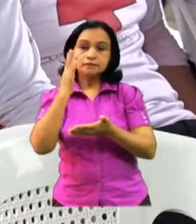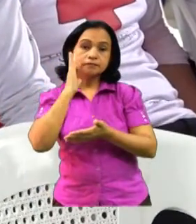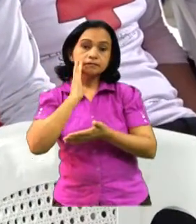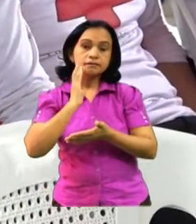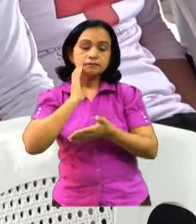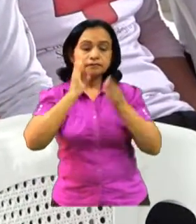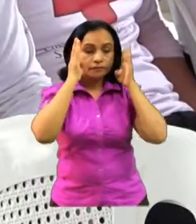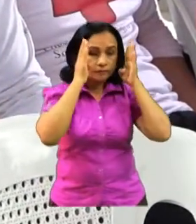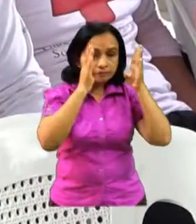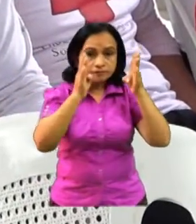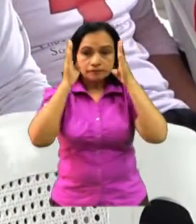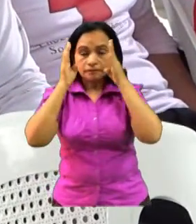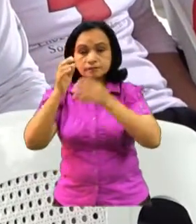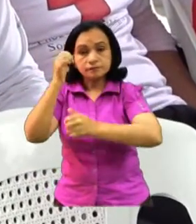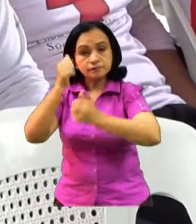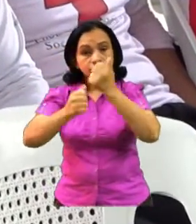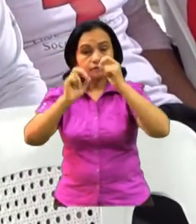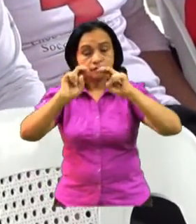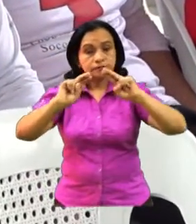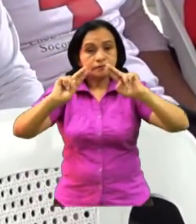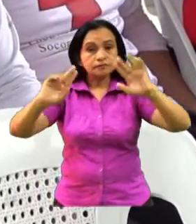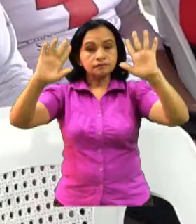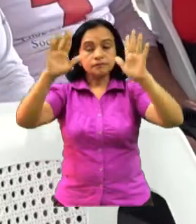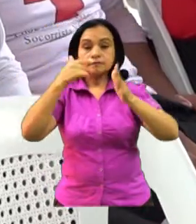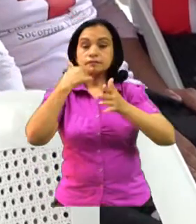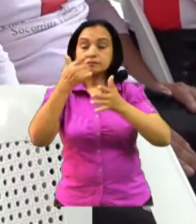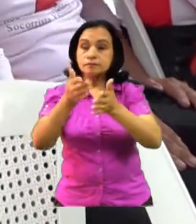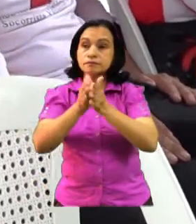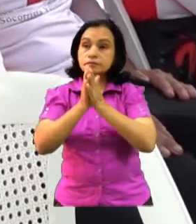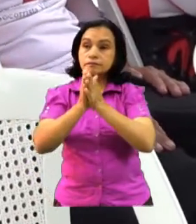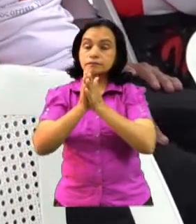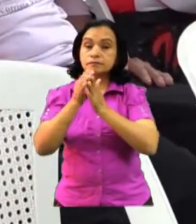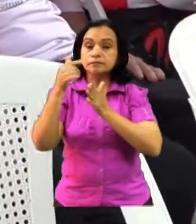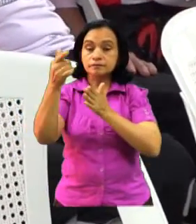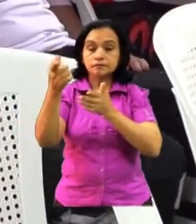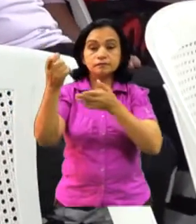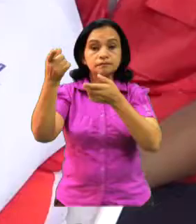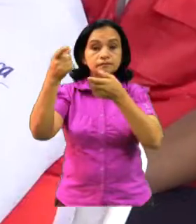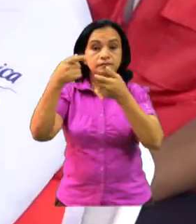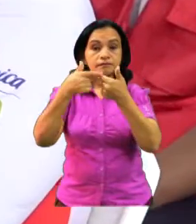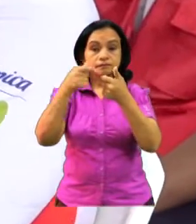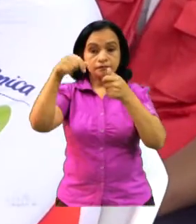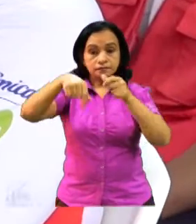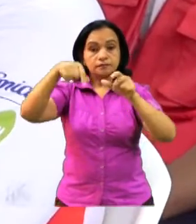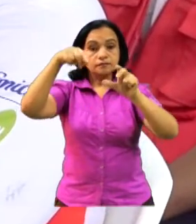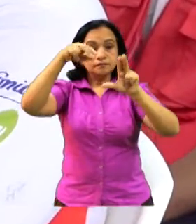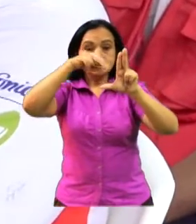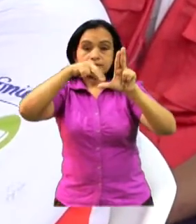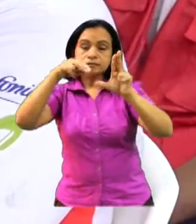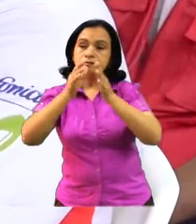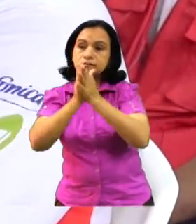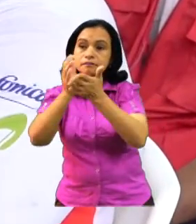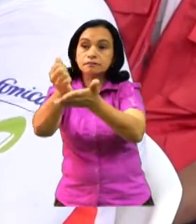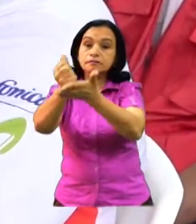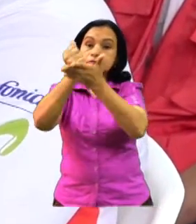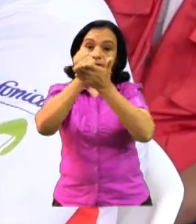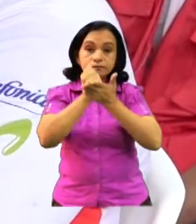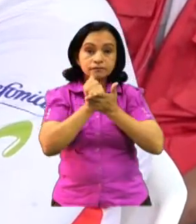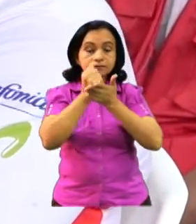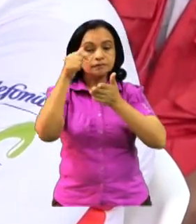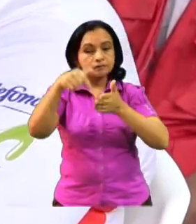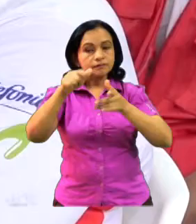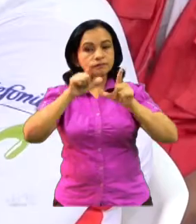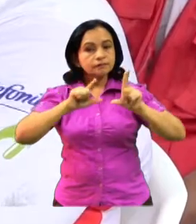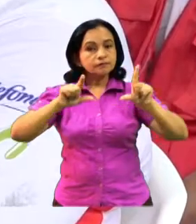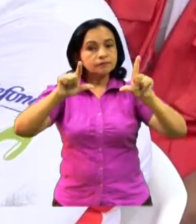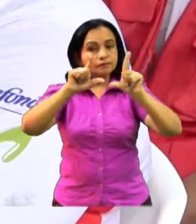la atención de emergencias, hemos solicitado como a la codirección del SINAPRED la facilitación de este